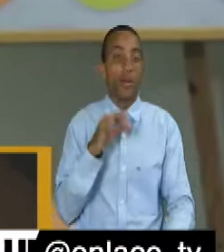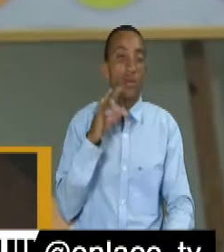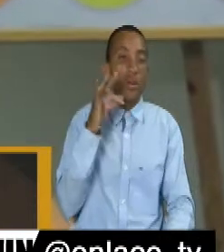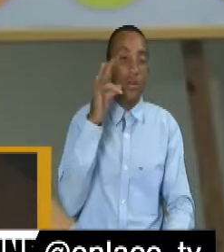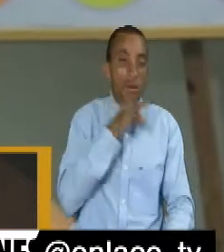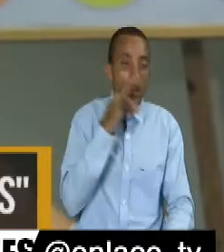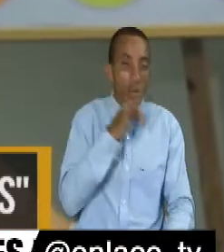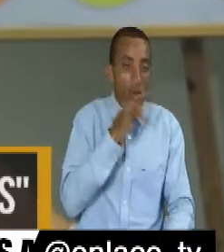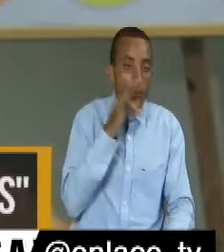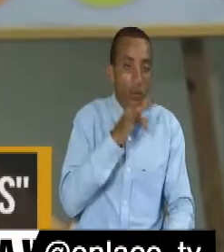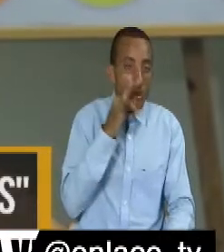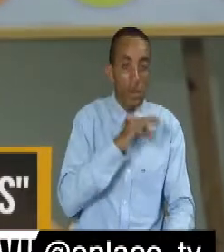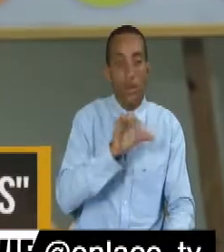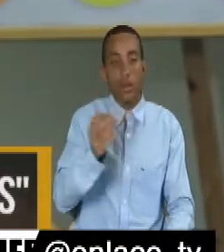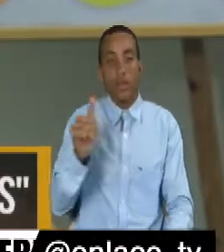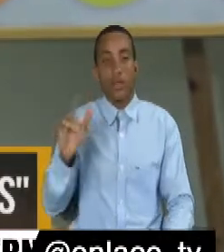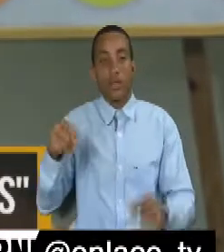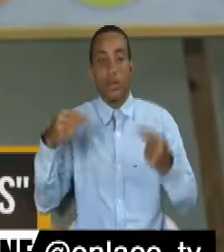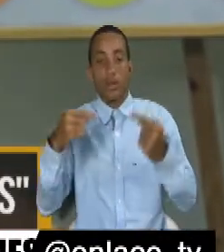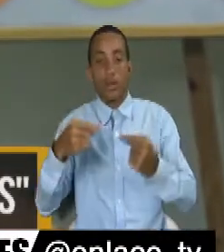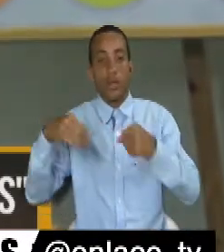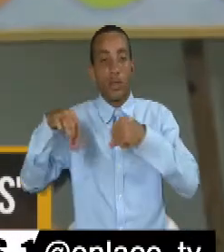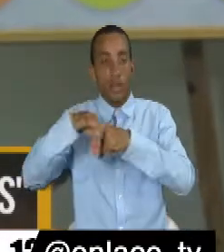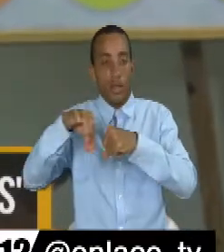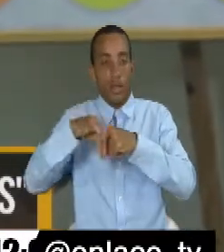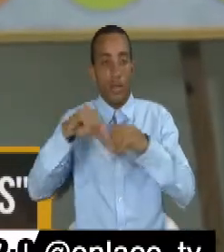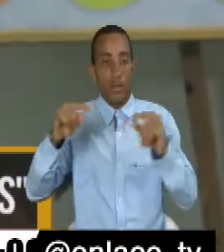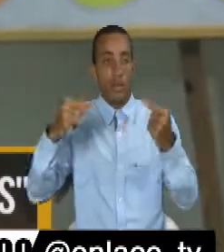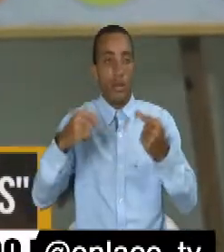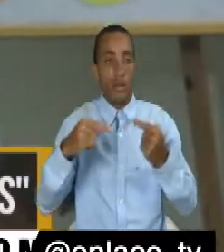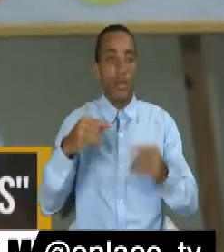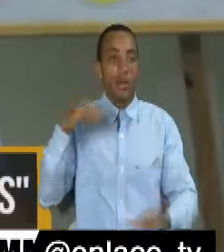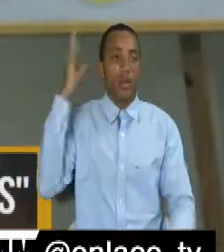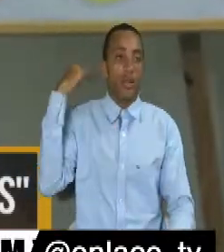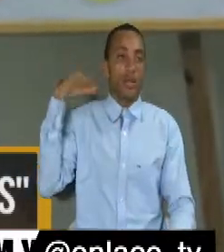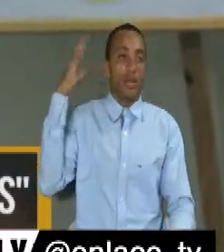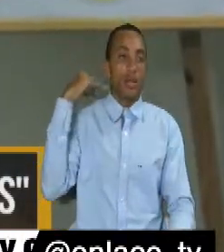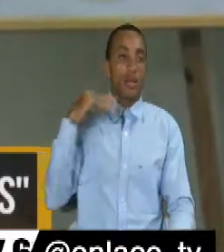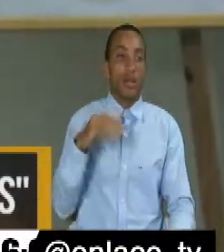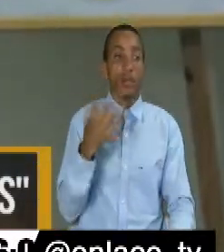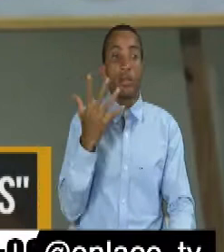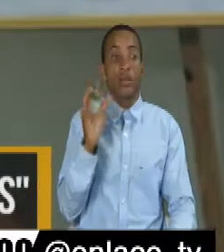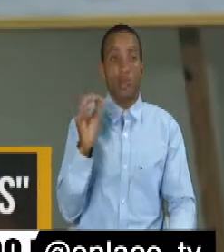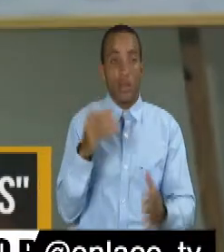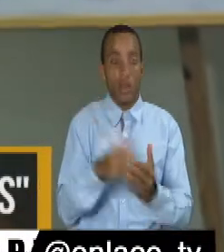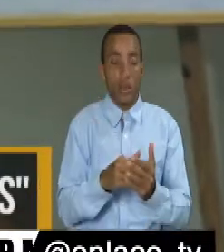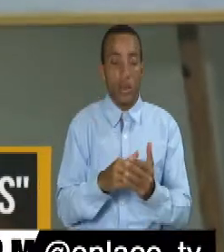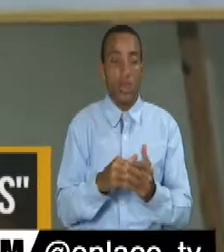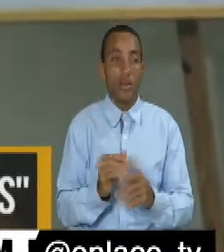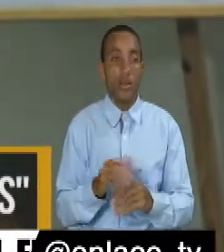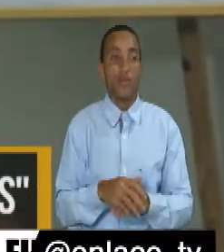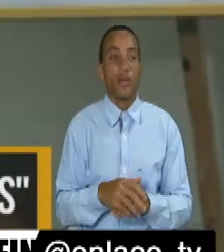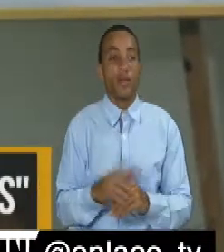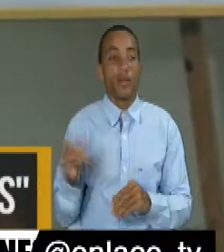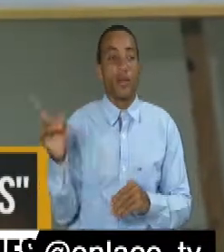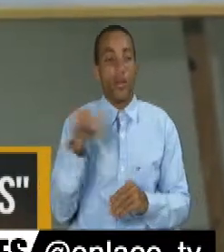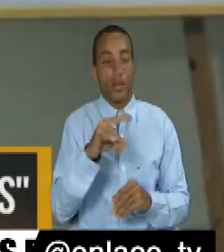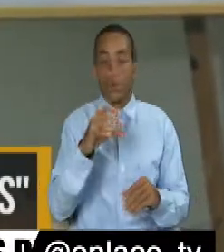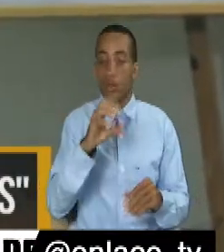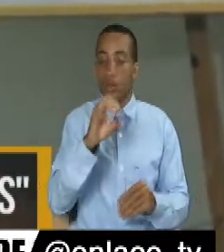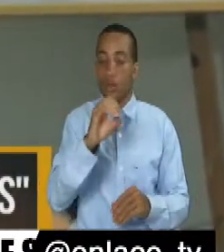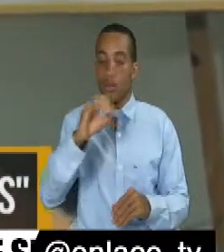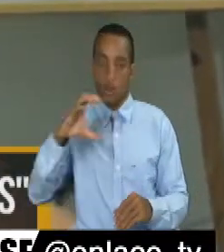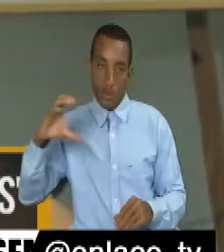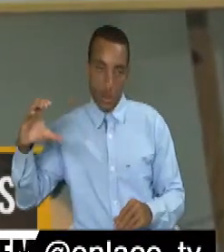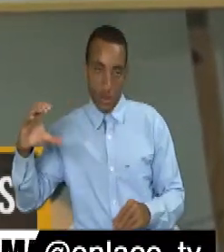ejemplo, tendría un precio de una boletería como la tuve en el primer semestre de 50 mil pesos para el aficionado en occidental y